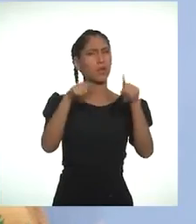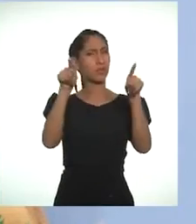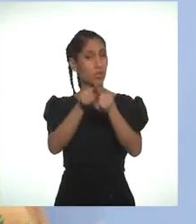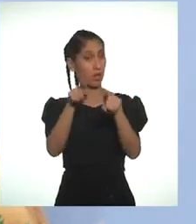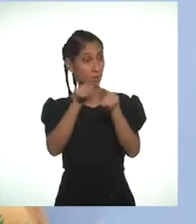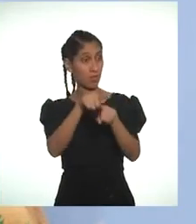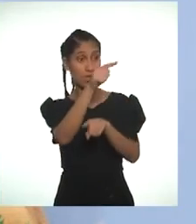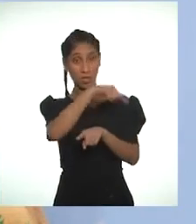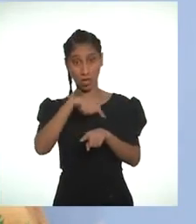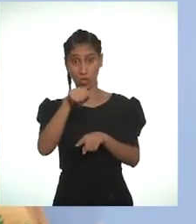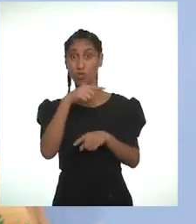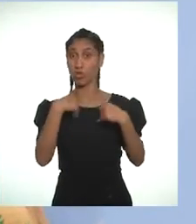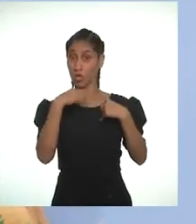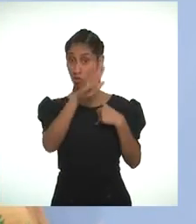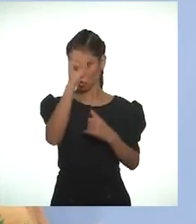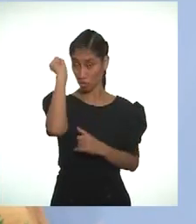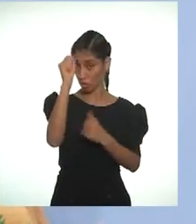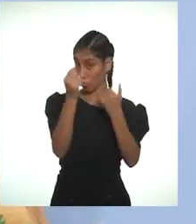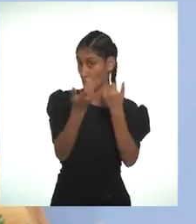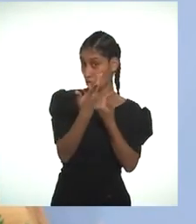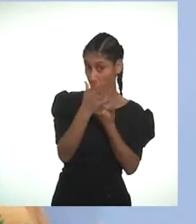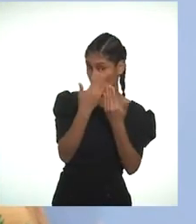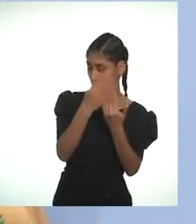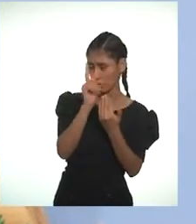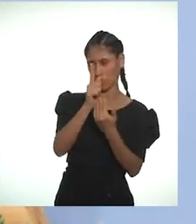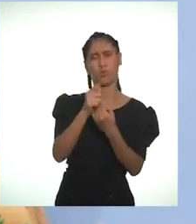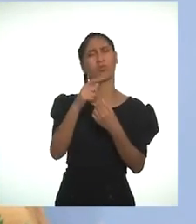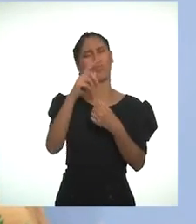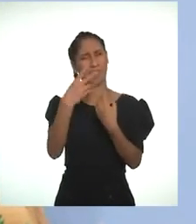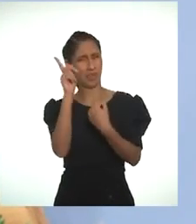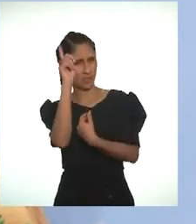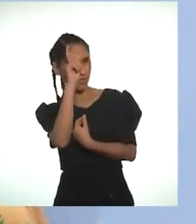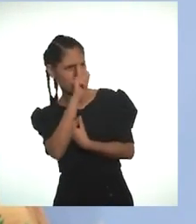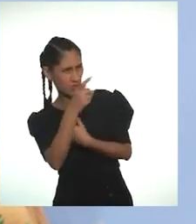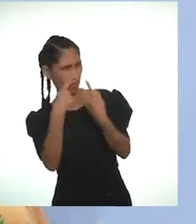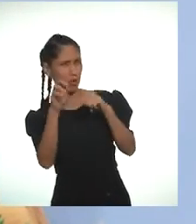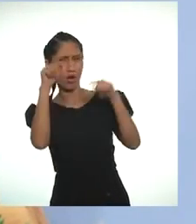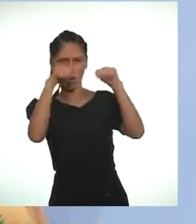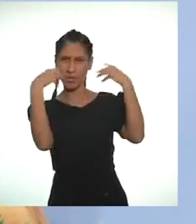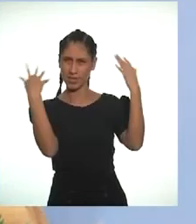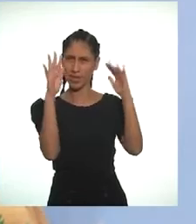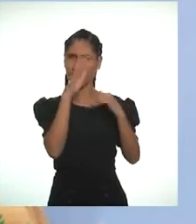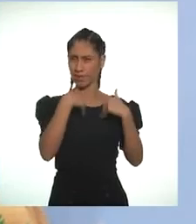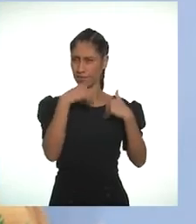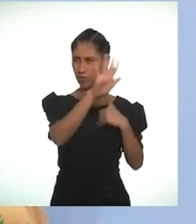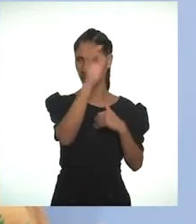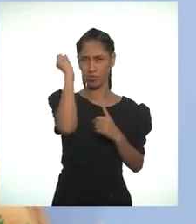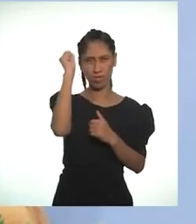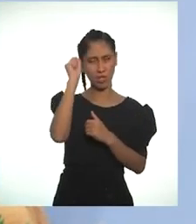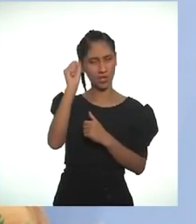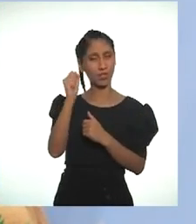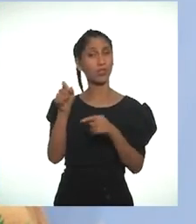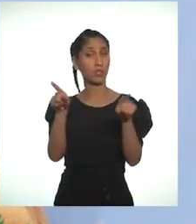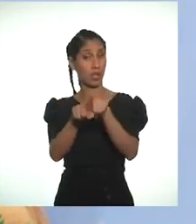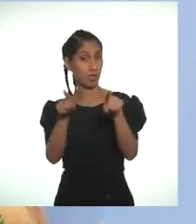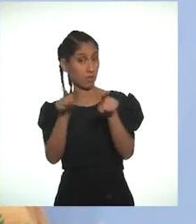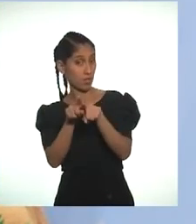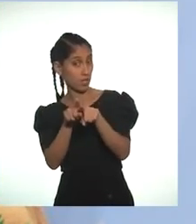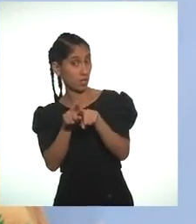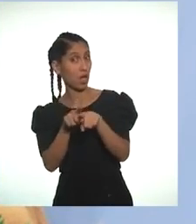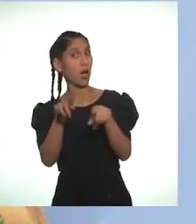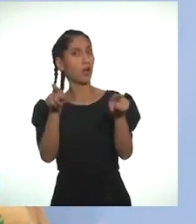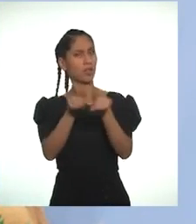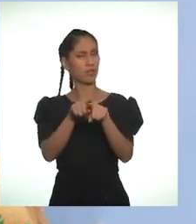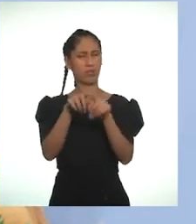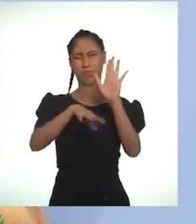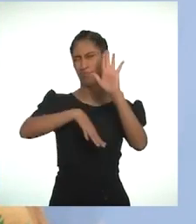sido largo y difícil. A pesar que todos podamos reconocer sus contribuciones culturales y de conocimiento ancestral,